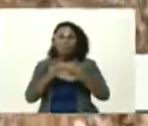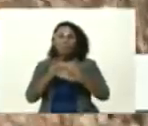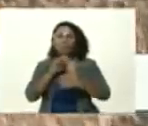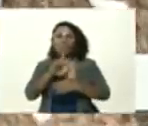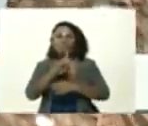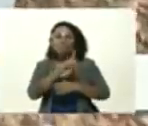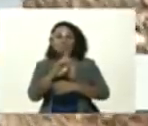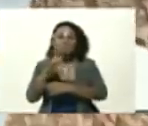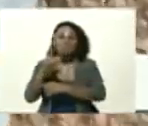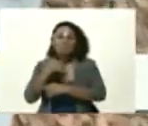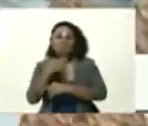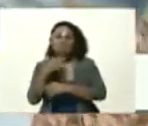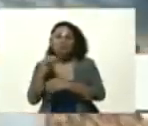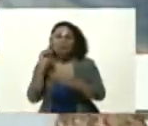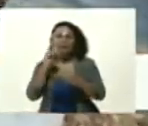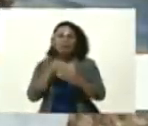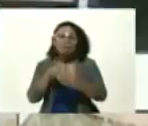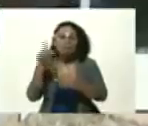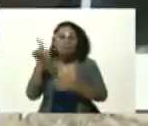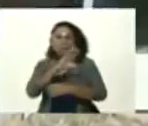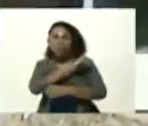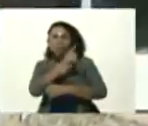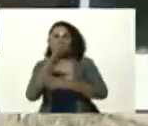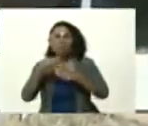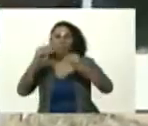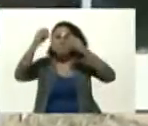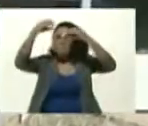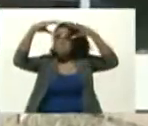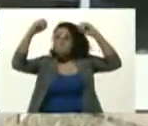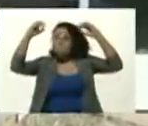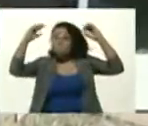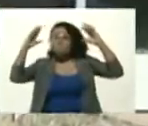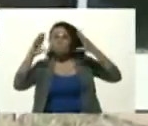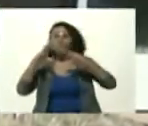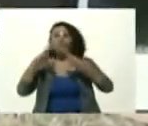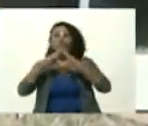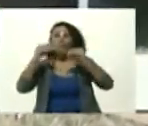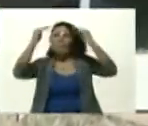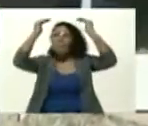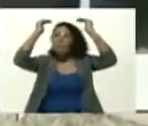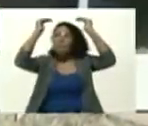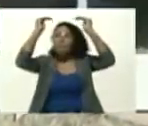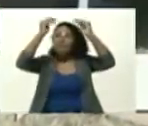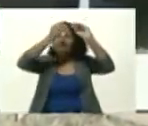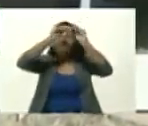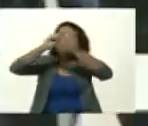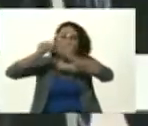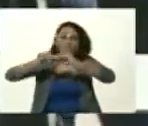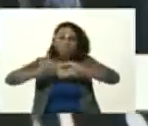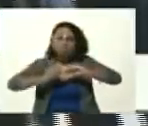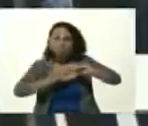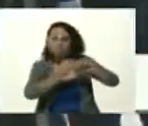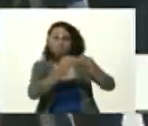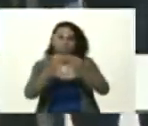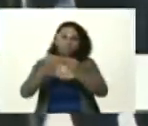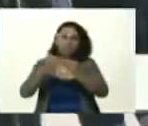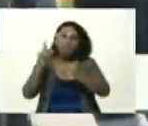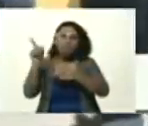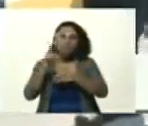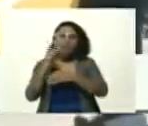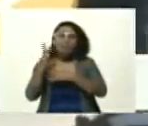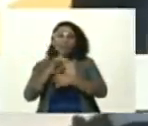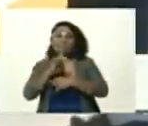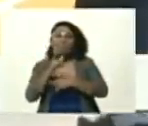dañadas. Adentro en el rectorado todo lo que es iluminación, impermeabilización, todo aquel daño patrimonial, es decir,